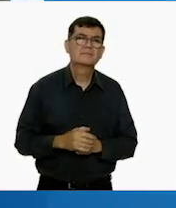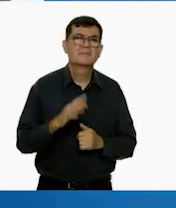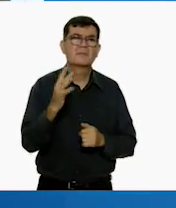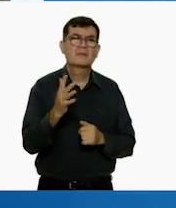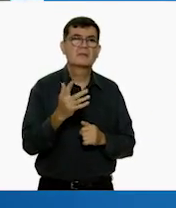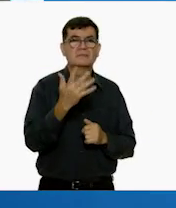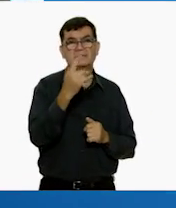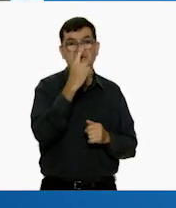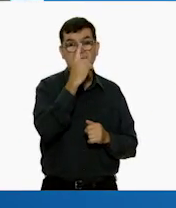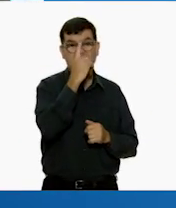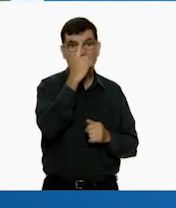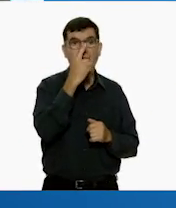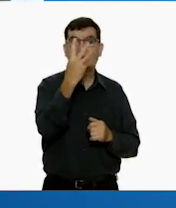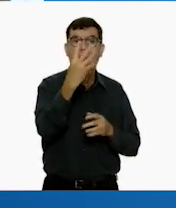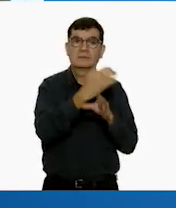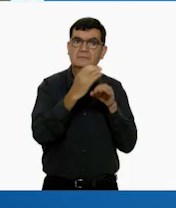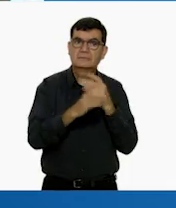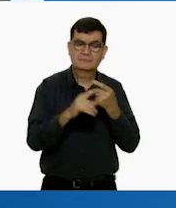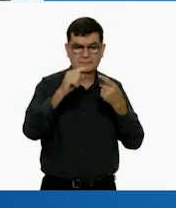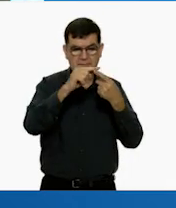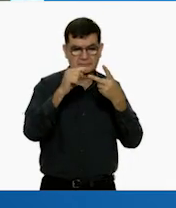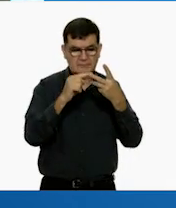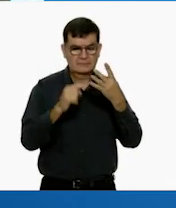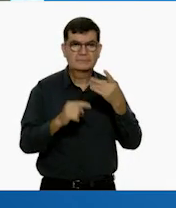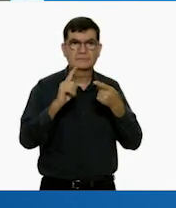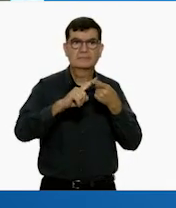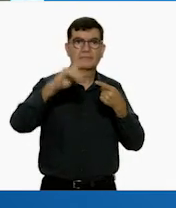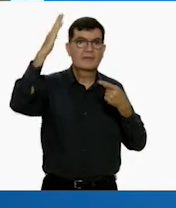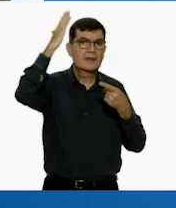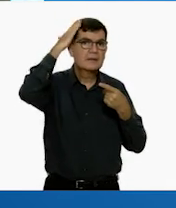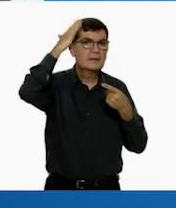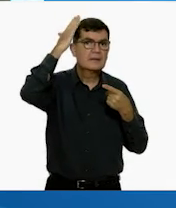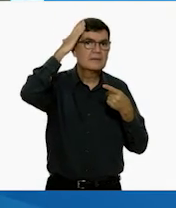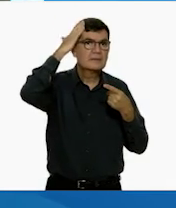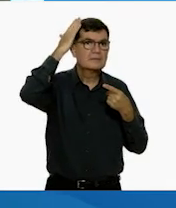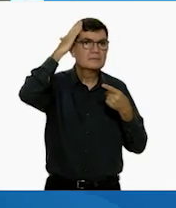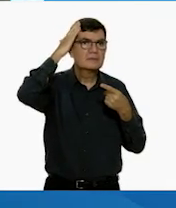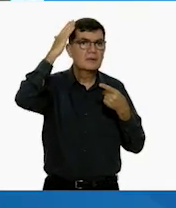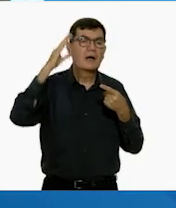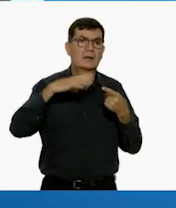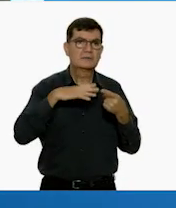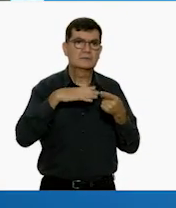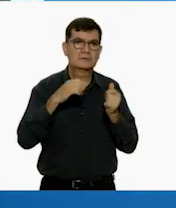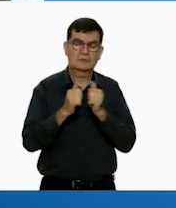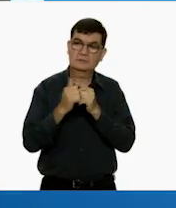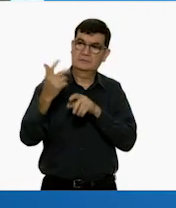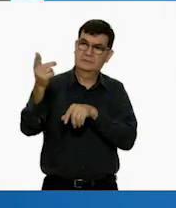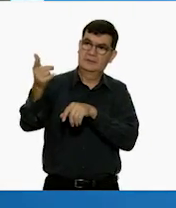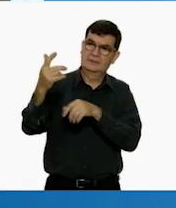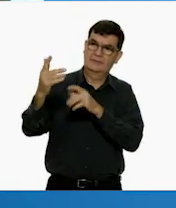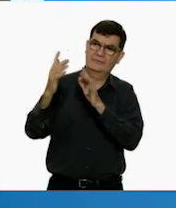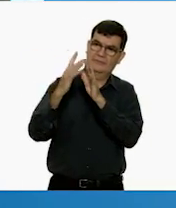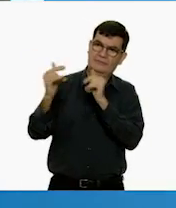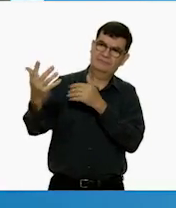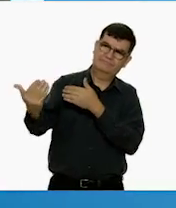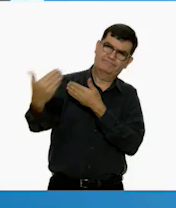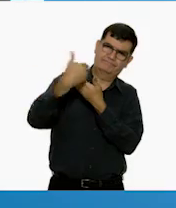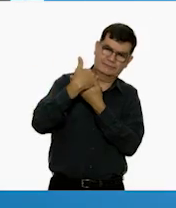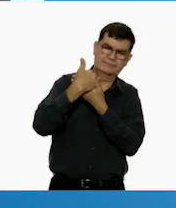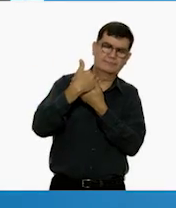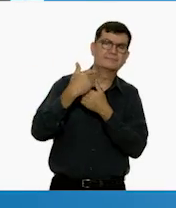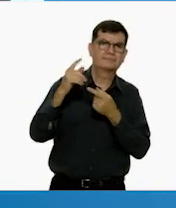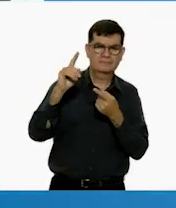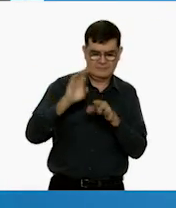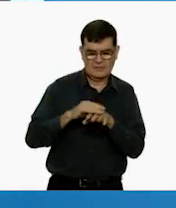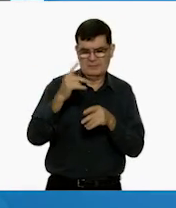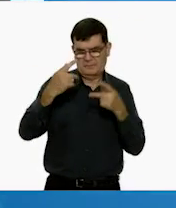Yo mencionaría tres cosas. La primera es el liderazgo que él tiene frente a la intervención extranjera. Él